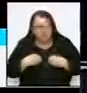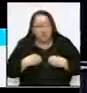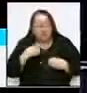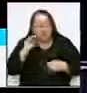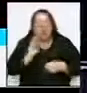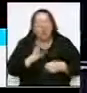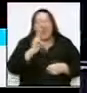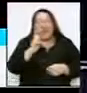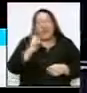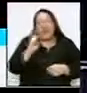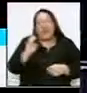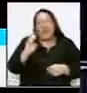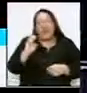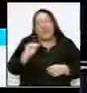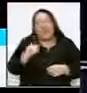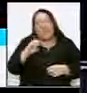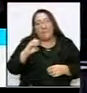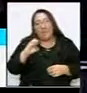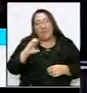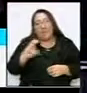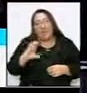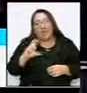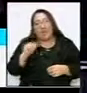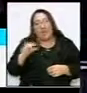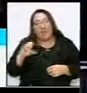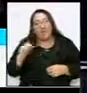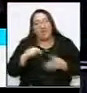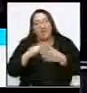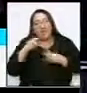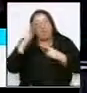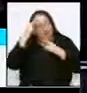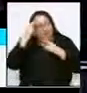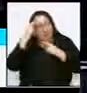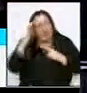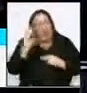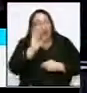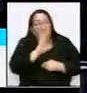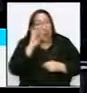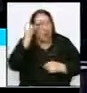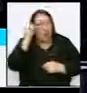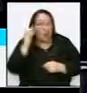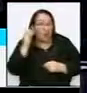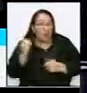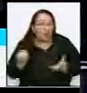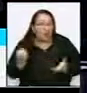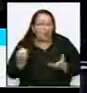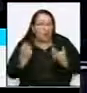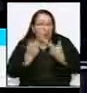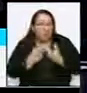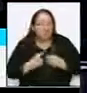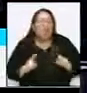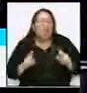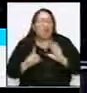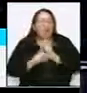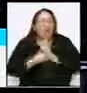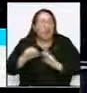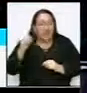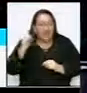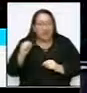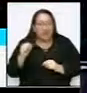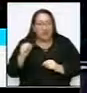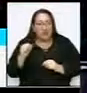democracia en torno a la economía social de mercado, la libertad y el derecho por